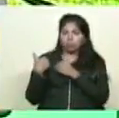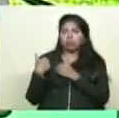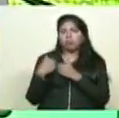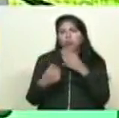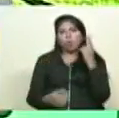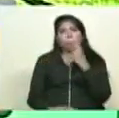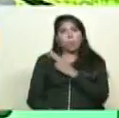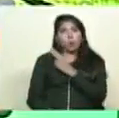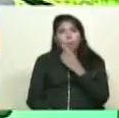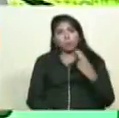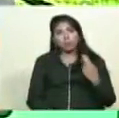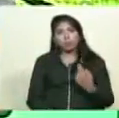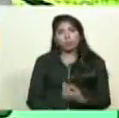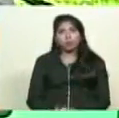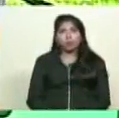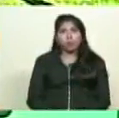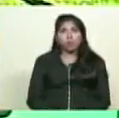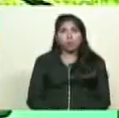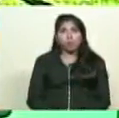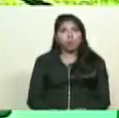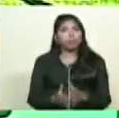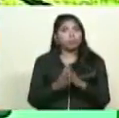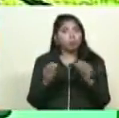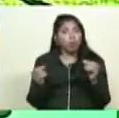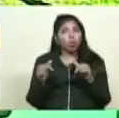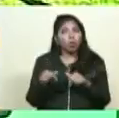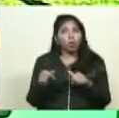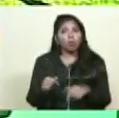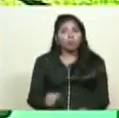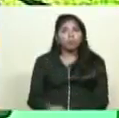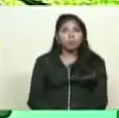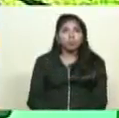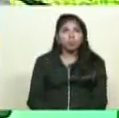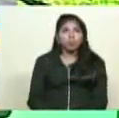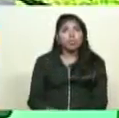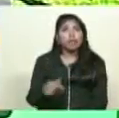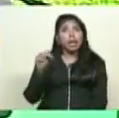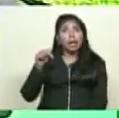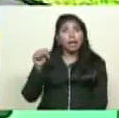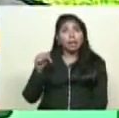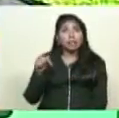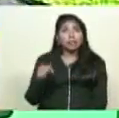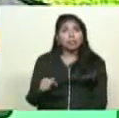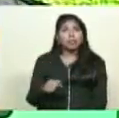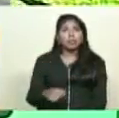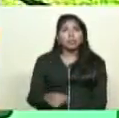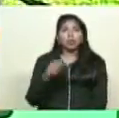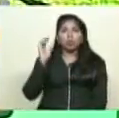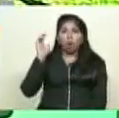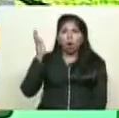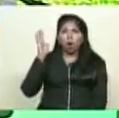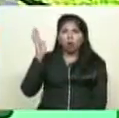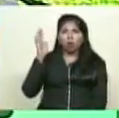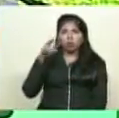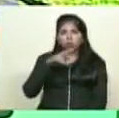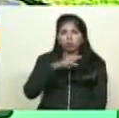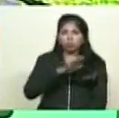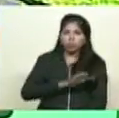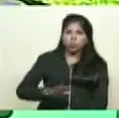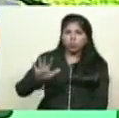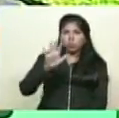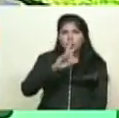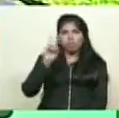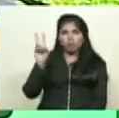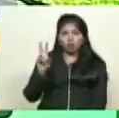compromiso. Todo lo que está saliendo de esta jornada de instalación del Congreso Nacional, de